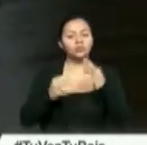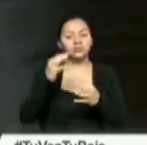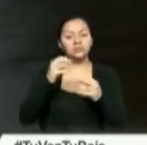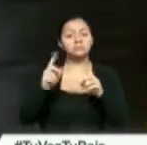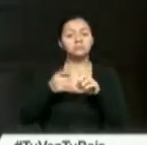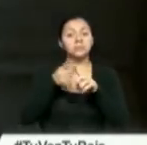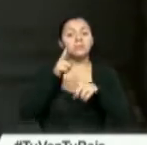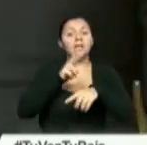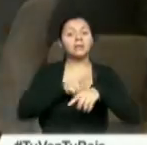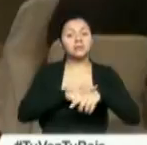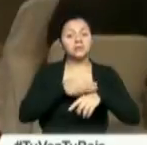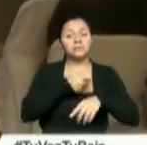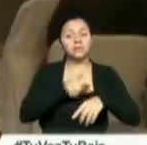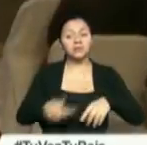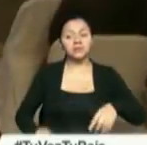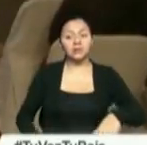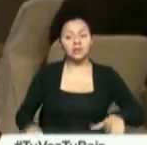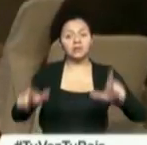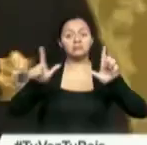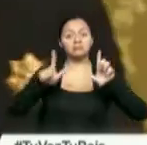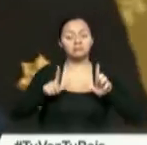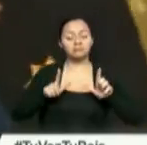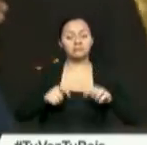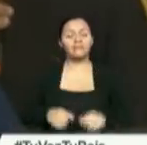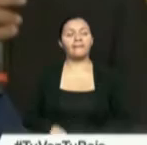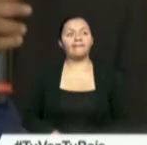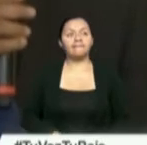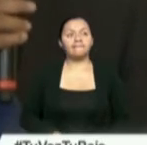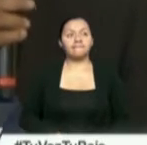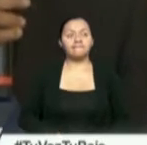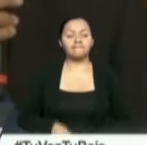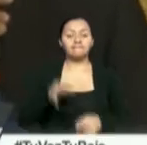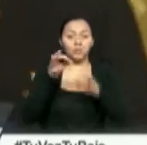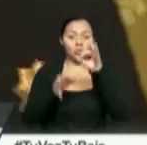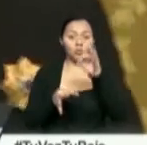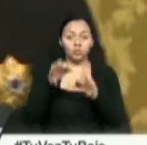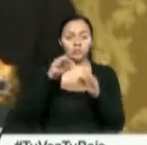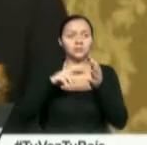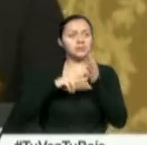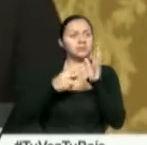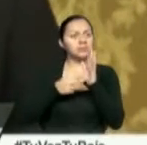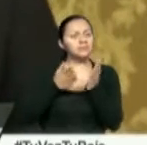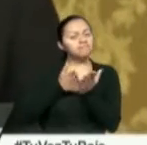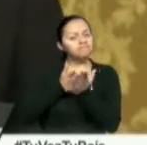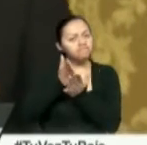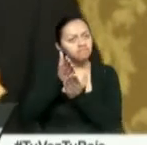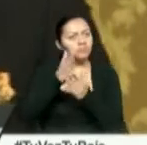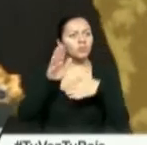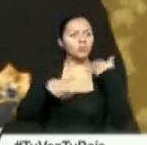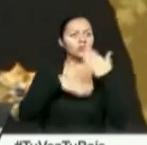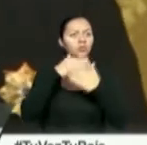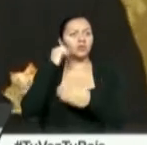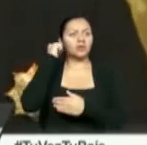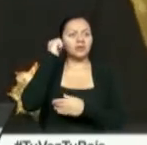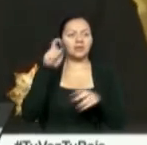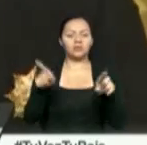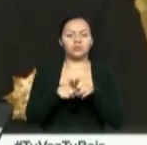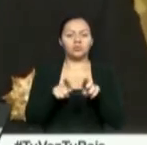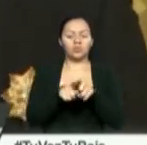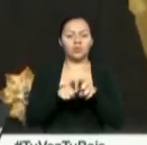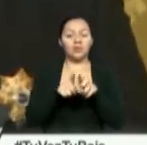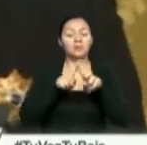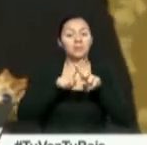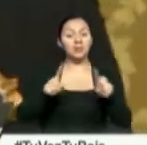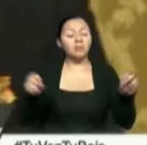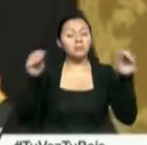primera vez fue entregado un presidente iberoamericano justicia del camino para el ejercicio pleno de todos los derechos pero